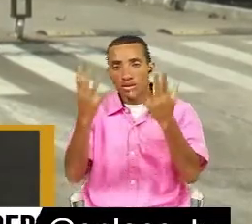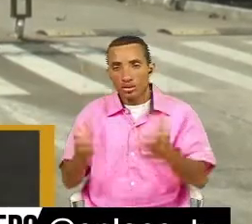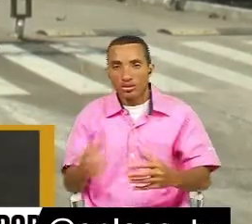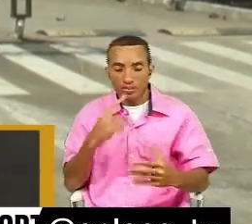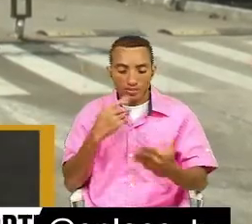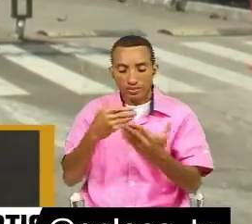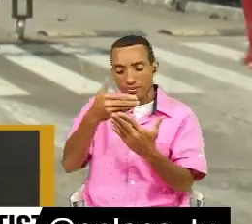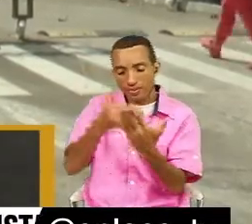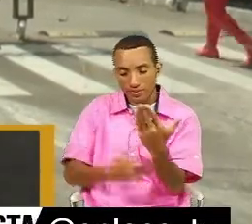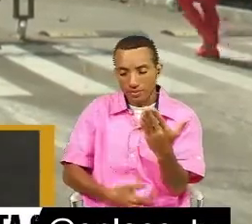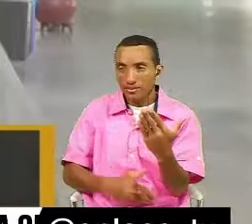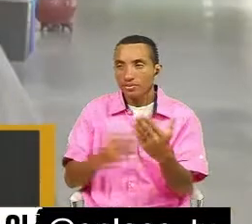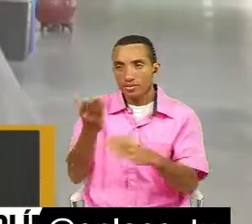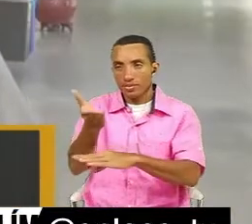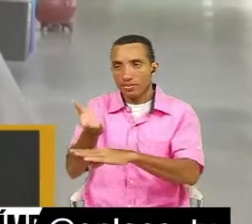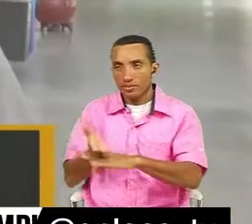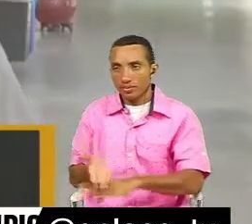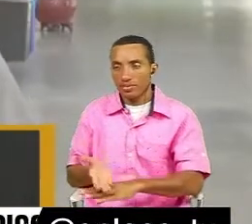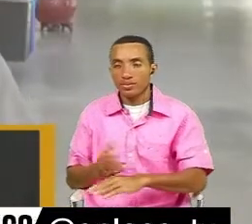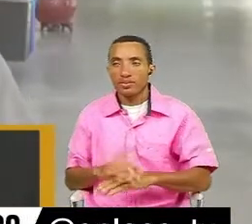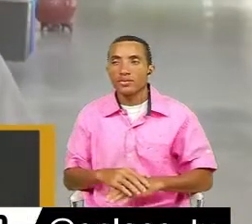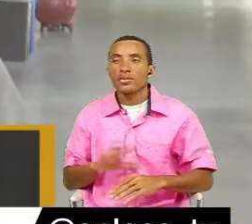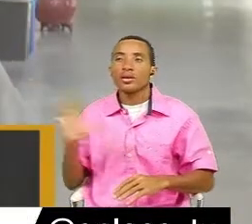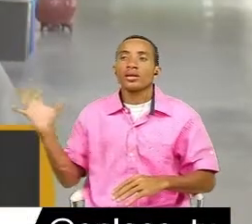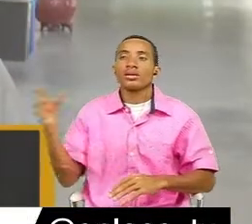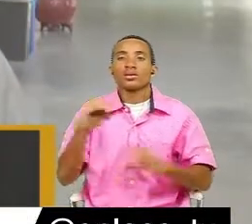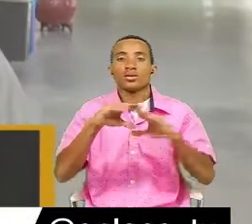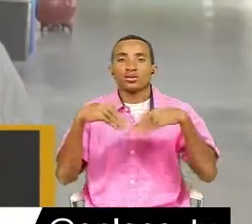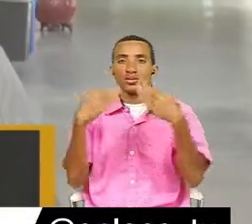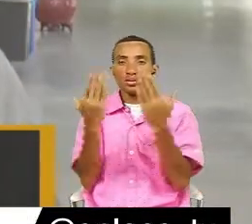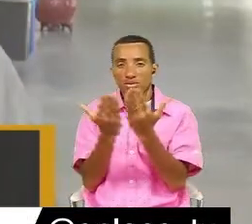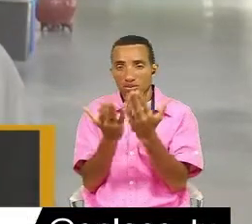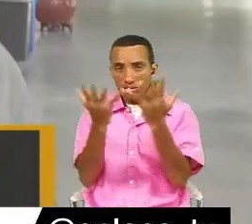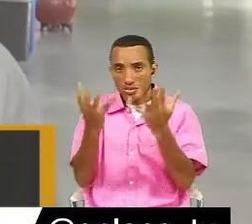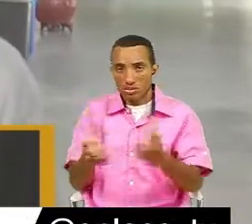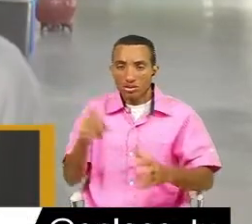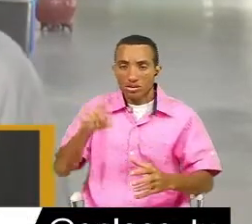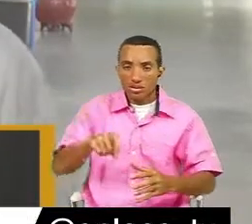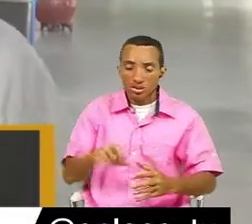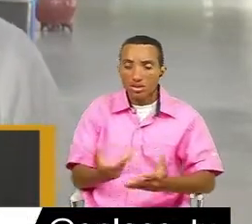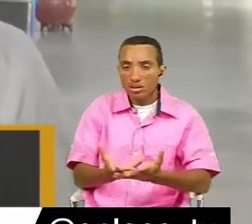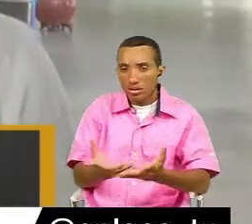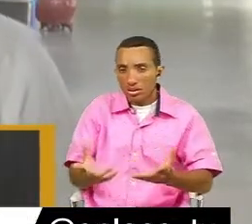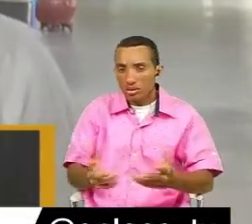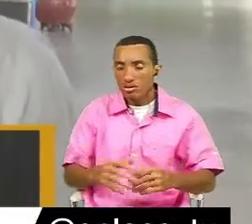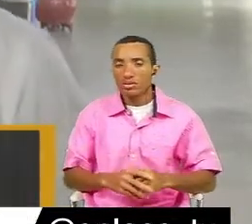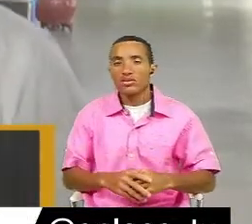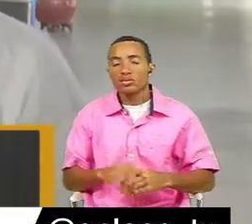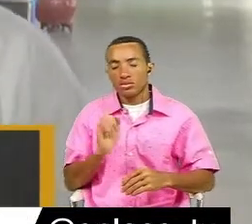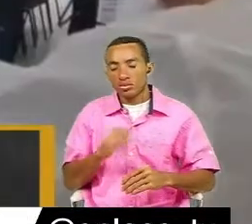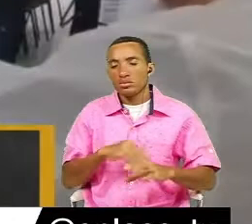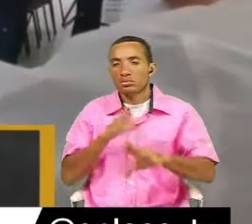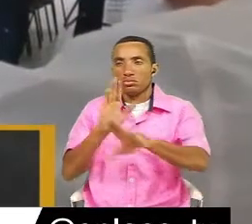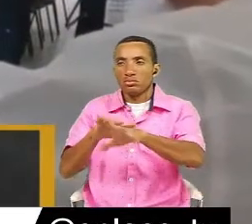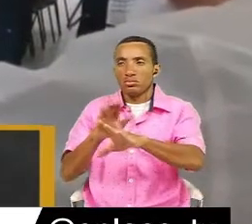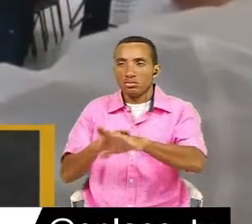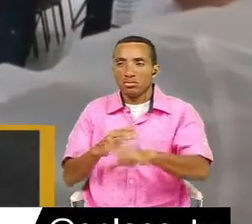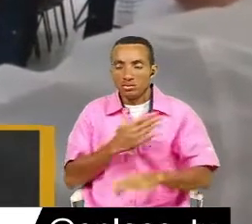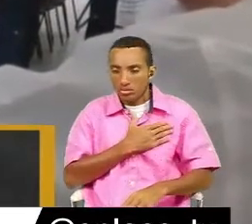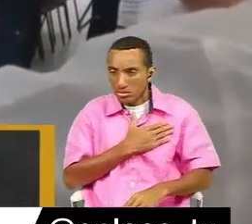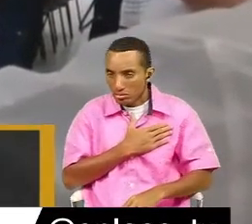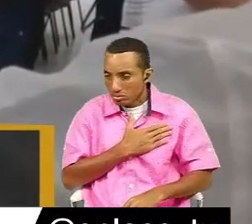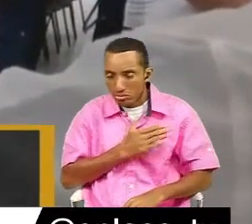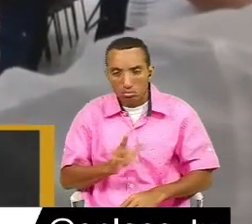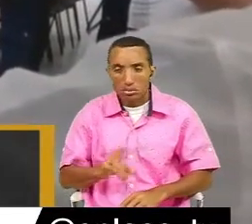solicitudes respectivas. Y quiero decirle a todos aquellos colegios que pronto tengan algunas necesidades, algunos requerimientos, que nos los hagan llegar, y por supuesto cuando nosotros